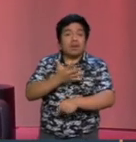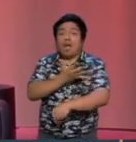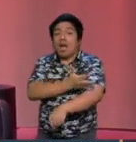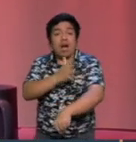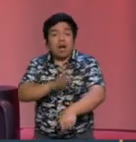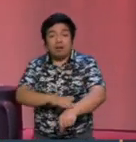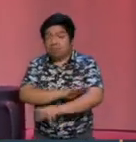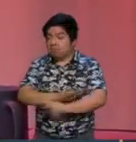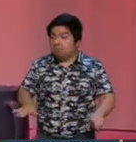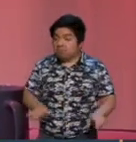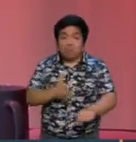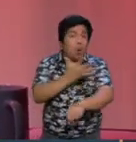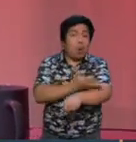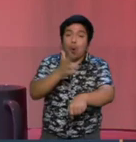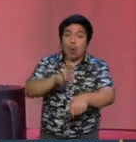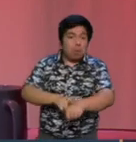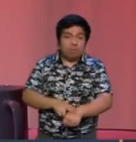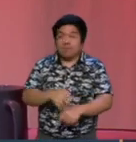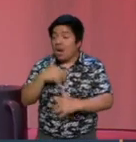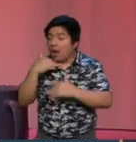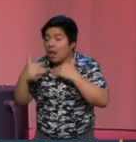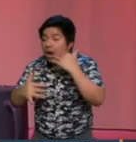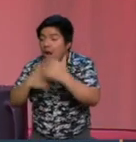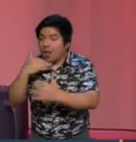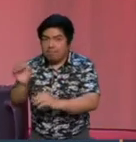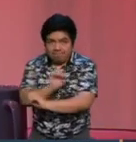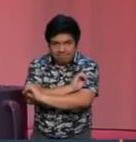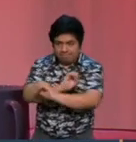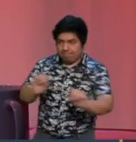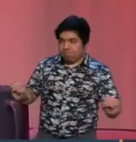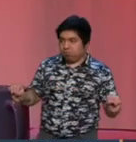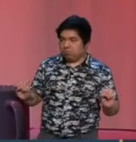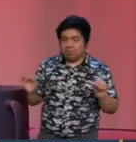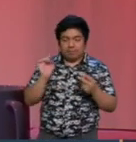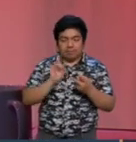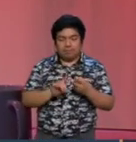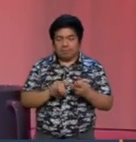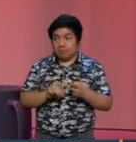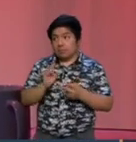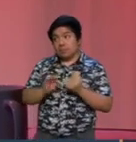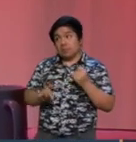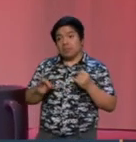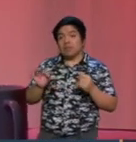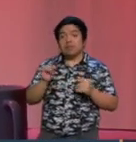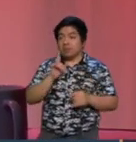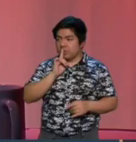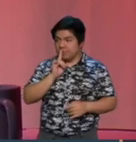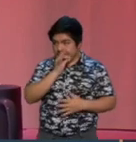más importante. Que no haya corrupción, que se gobierne sin corrupción. Segundo, Por fin, ya. yo los